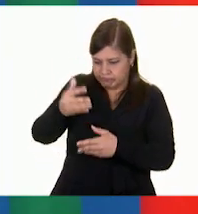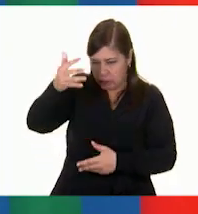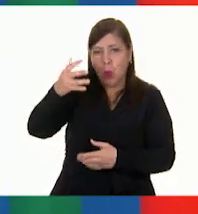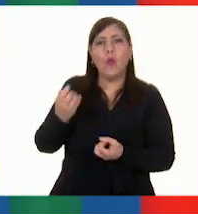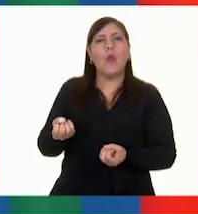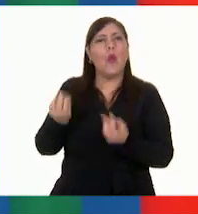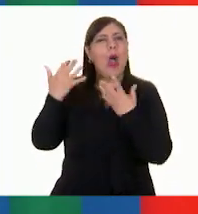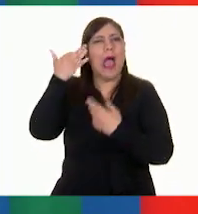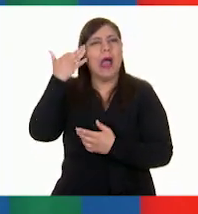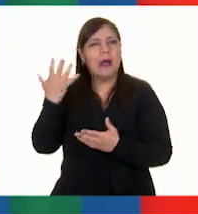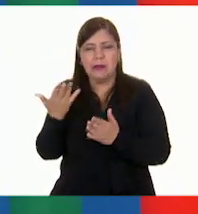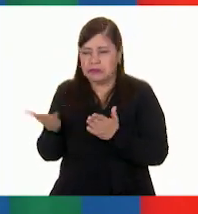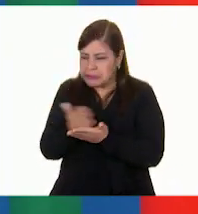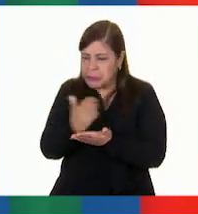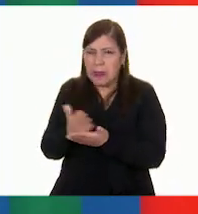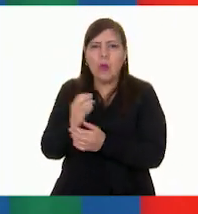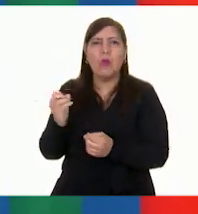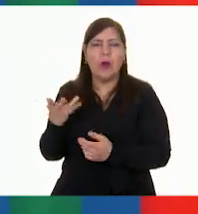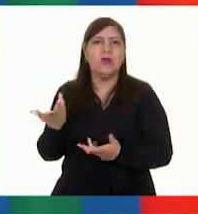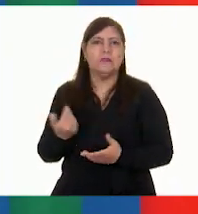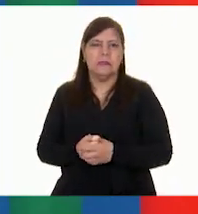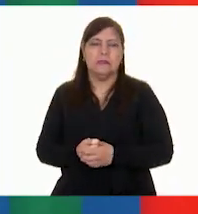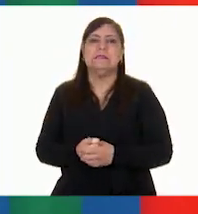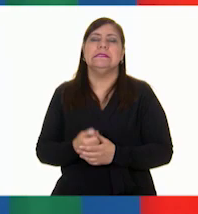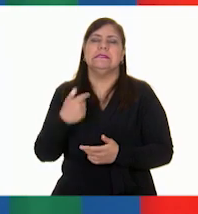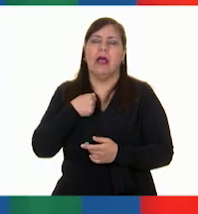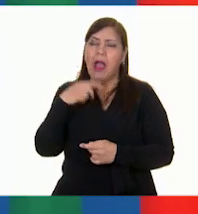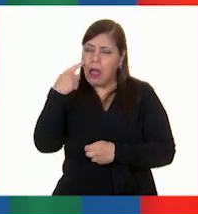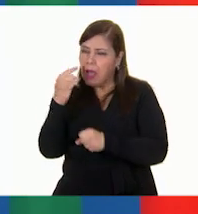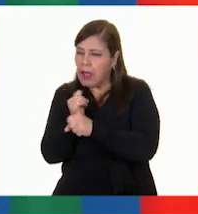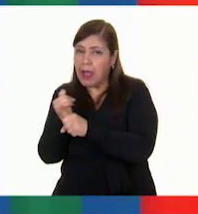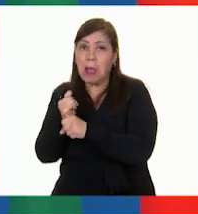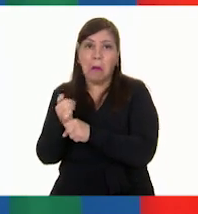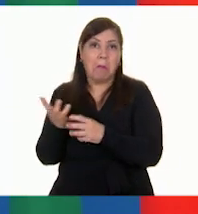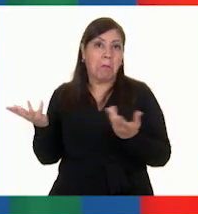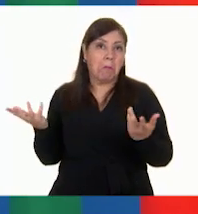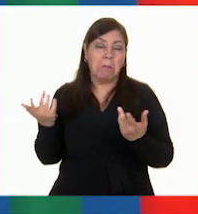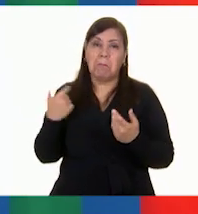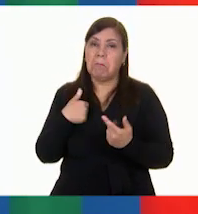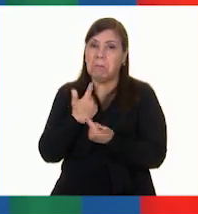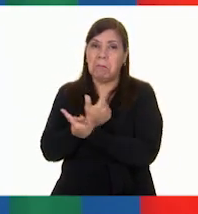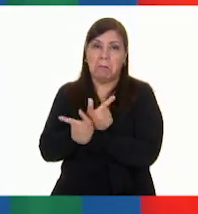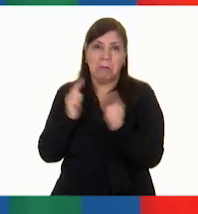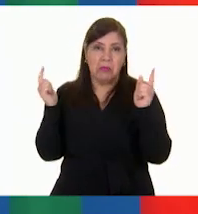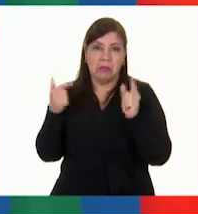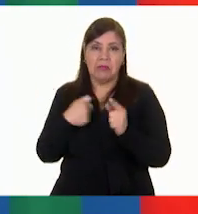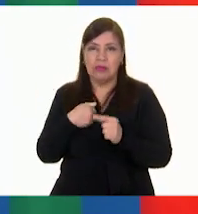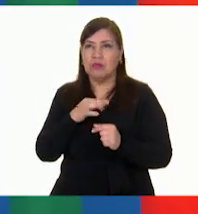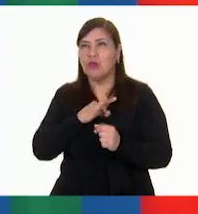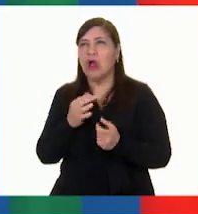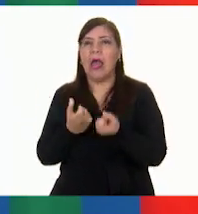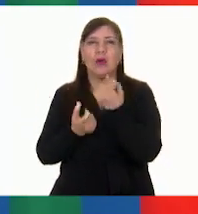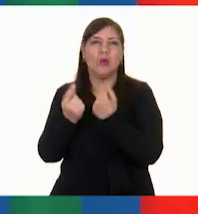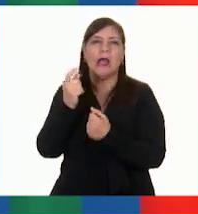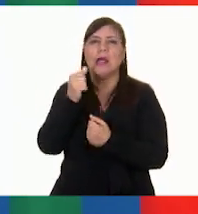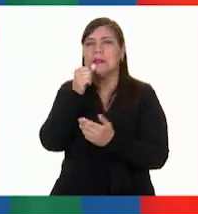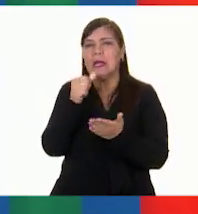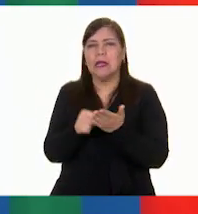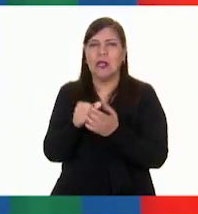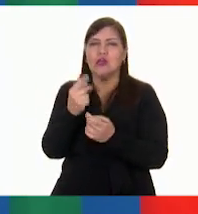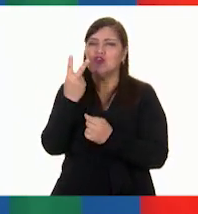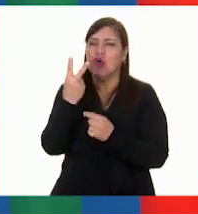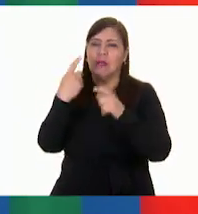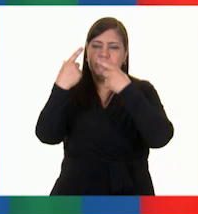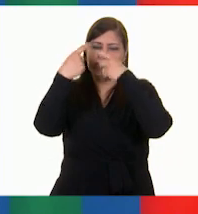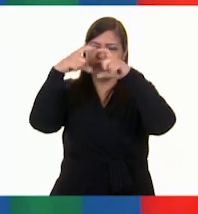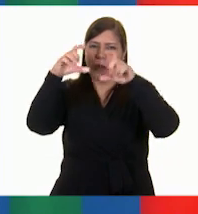al estar revisando diferentes medios, me di cuenta que podía ser de cualquier longitud. Hay algunas que solamente son 2